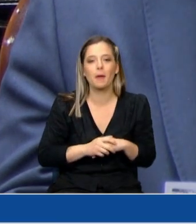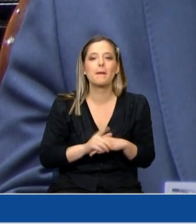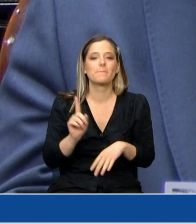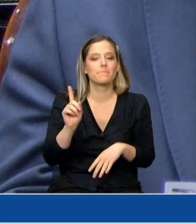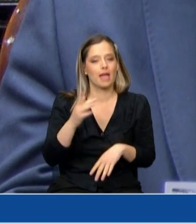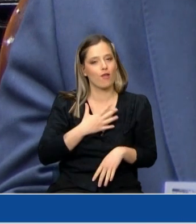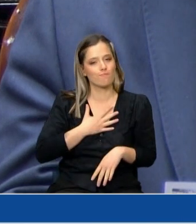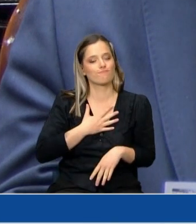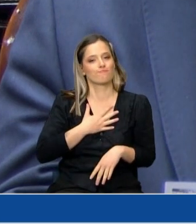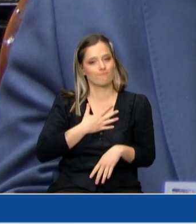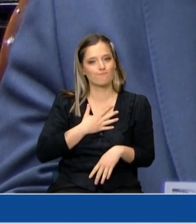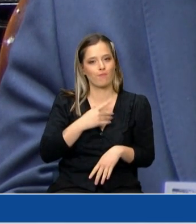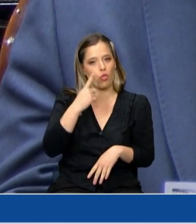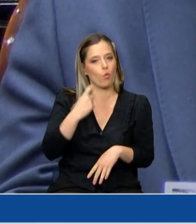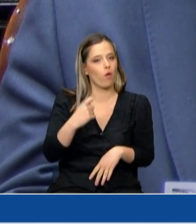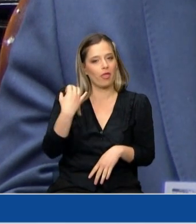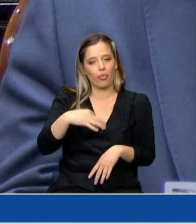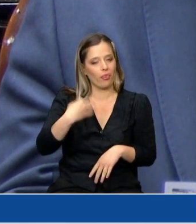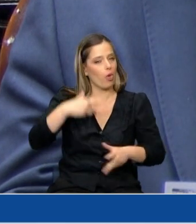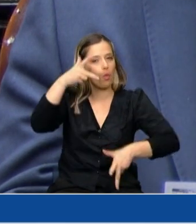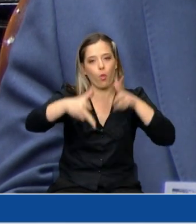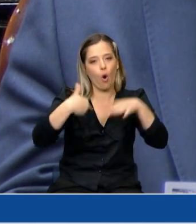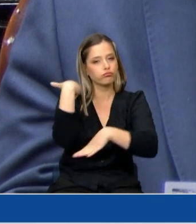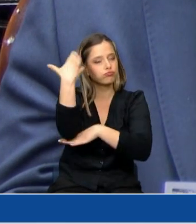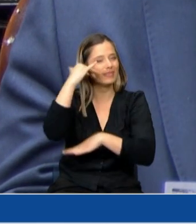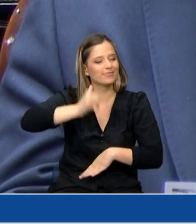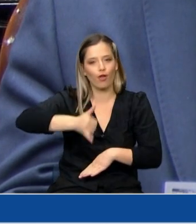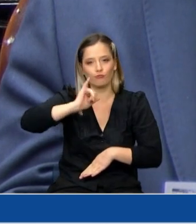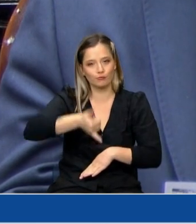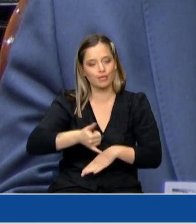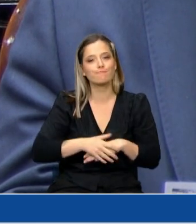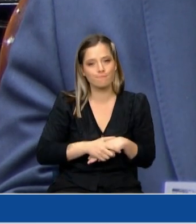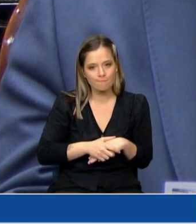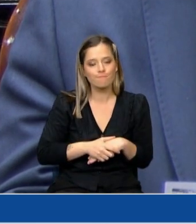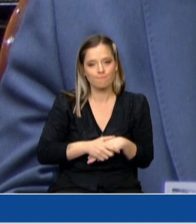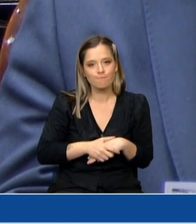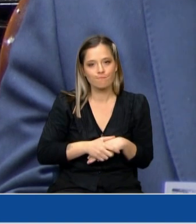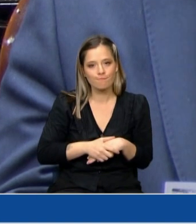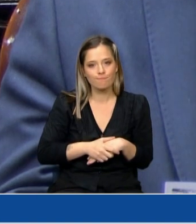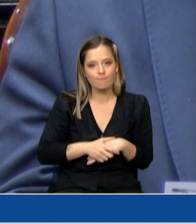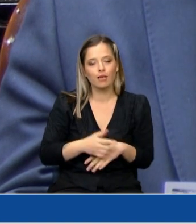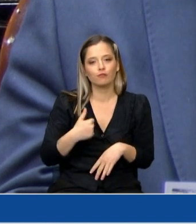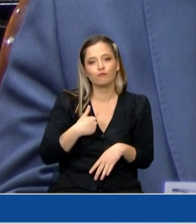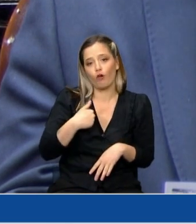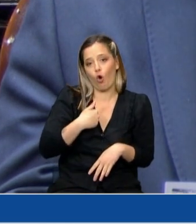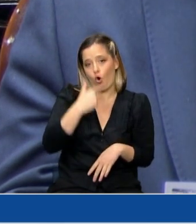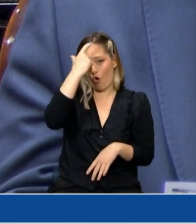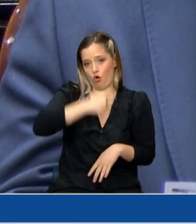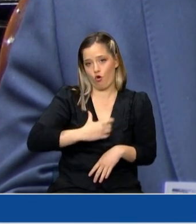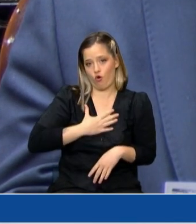siento la obligación de hacerlo, presidente, porque yo también soy parte de